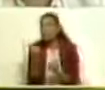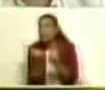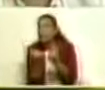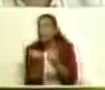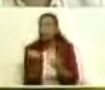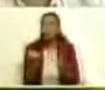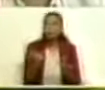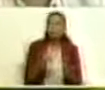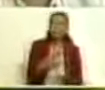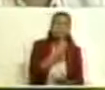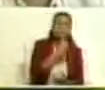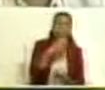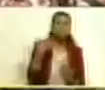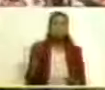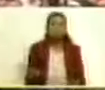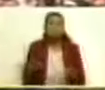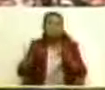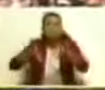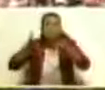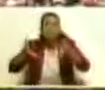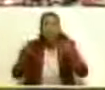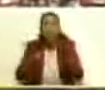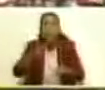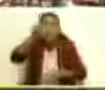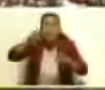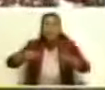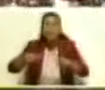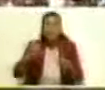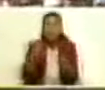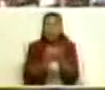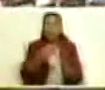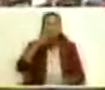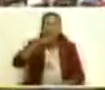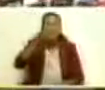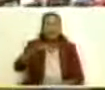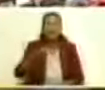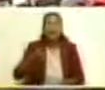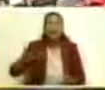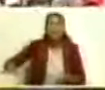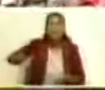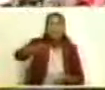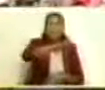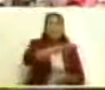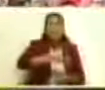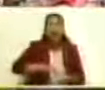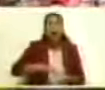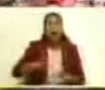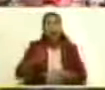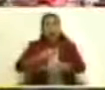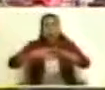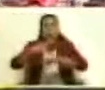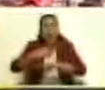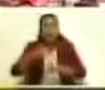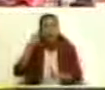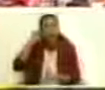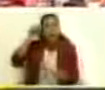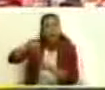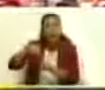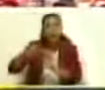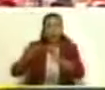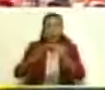económica, encomendando como una de las entidades políticas territorial de gobierno,